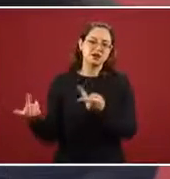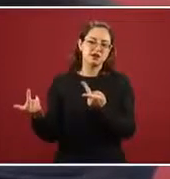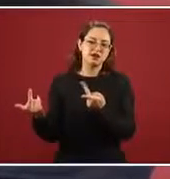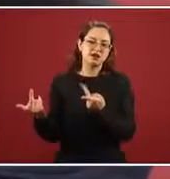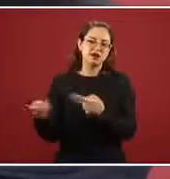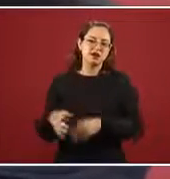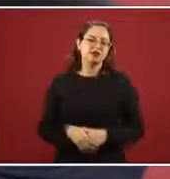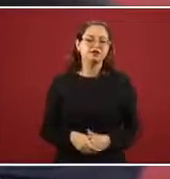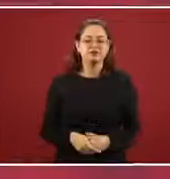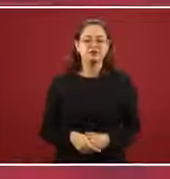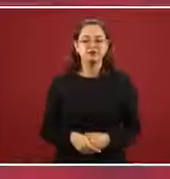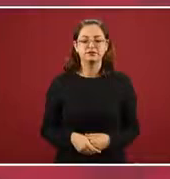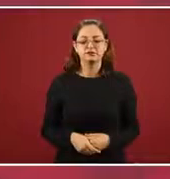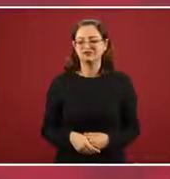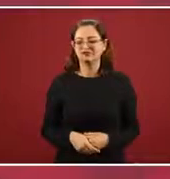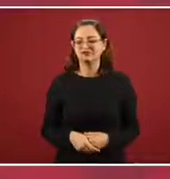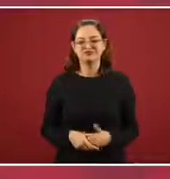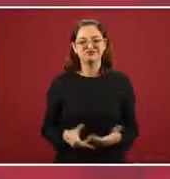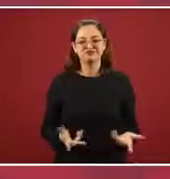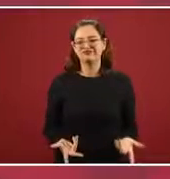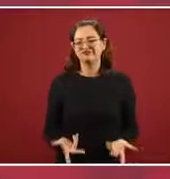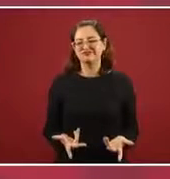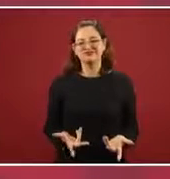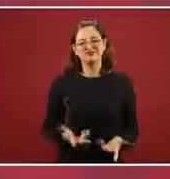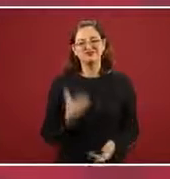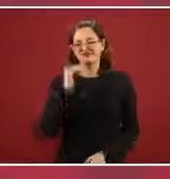Entonces, una descomposición completa,